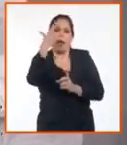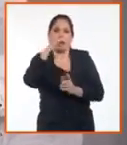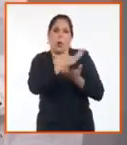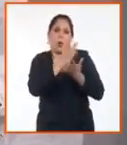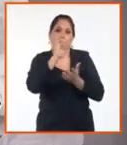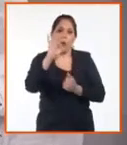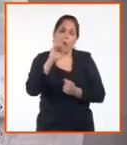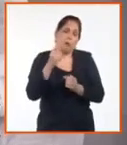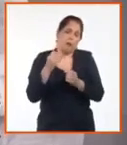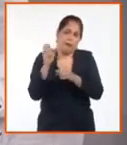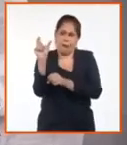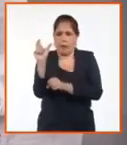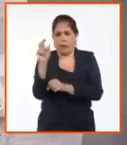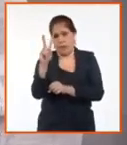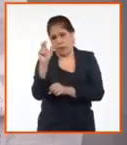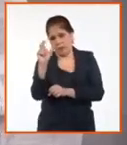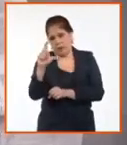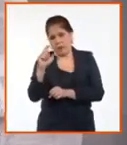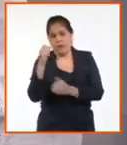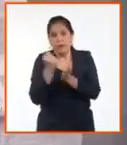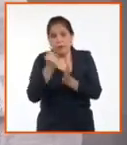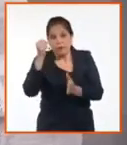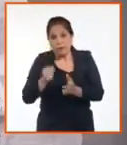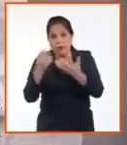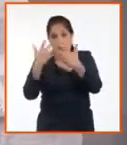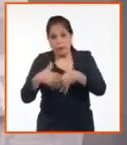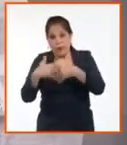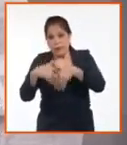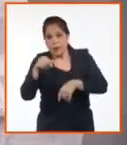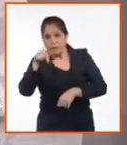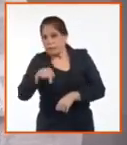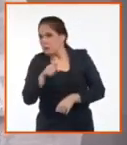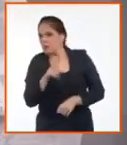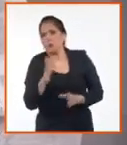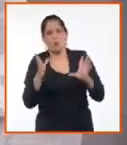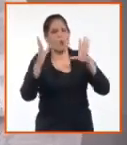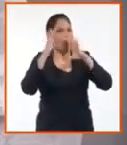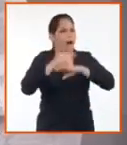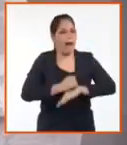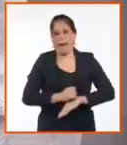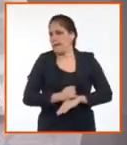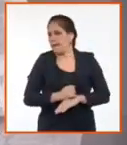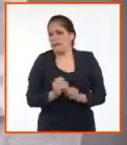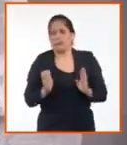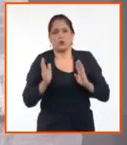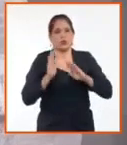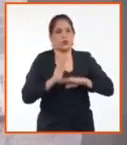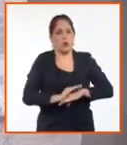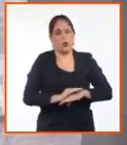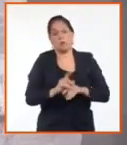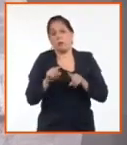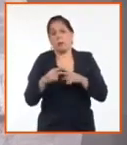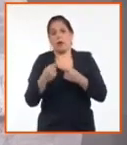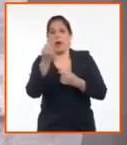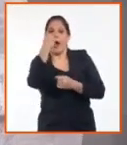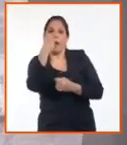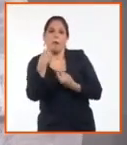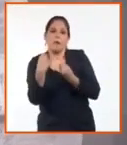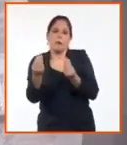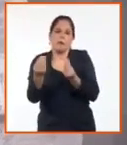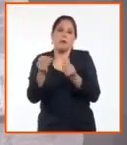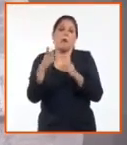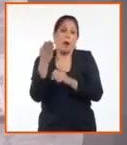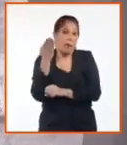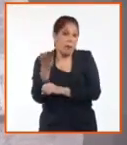los fabricantes ha probado y se han dedicado a suministrar el ácido ascórbico para la industria alimenticia vocal de una alta demanda